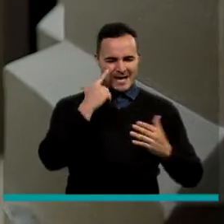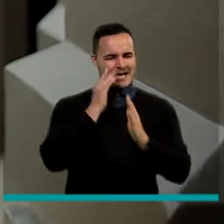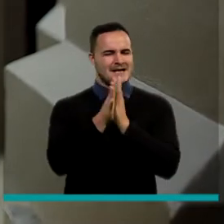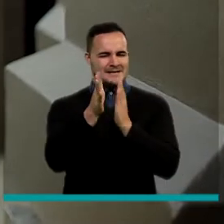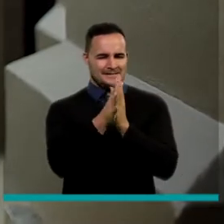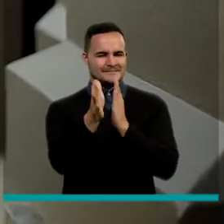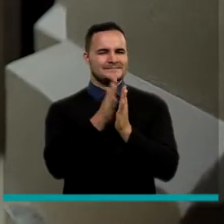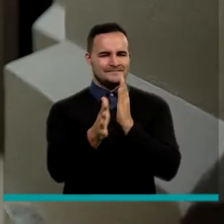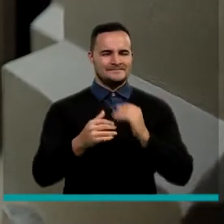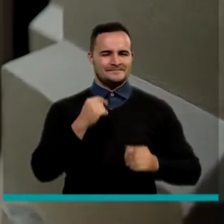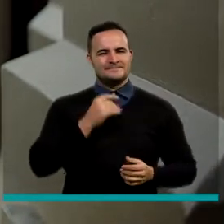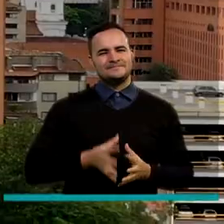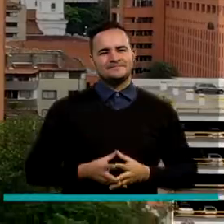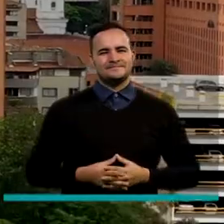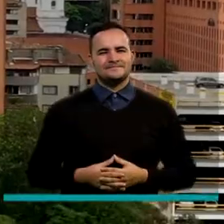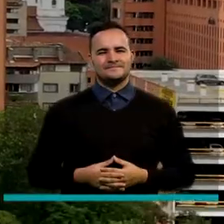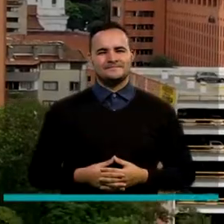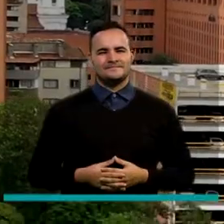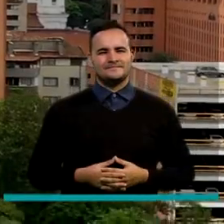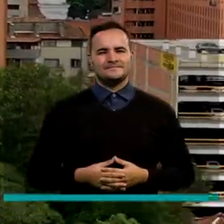otros hechos destacados de la semana.